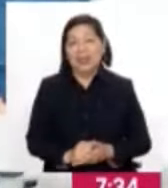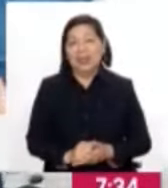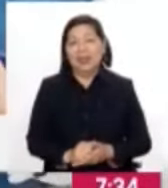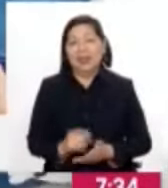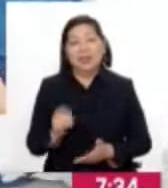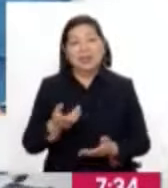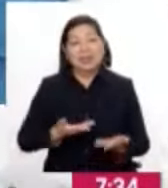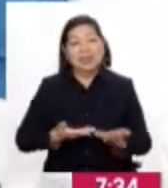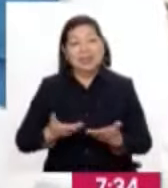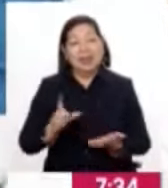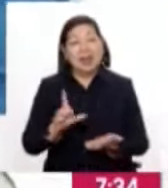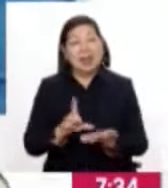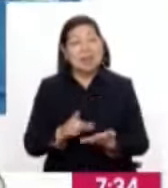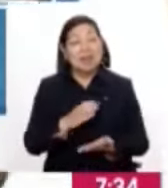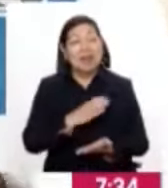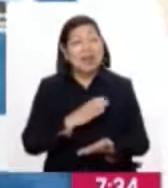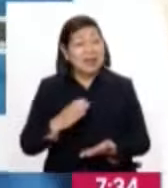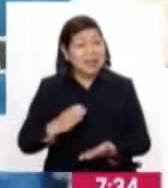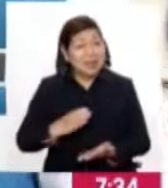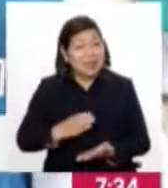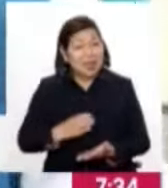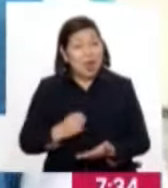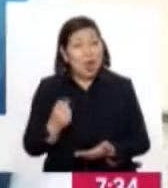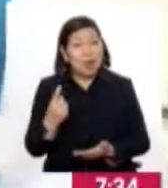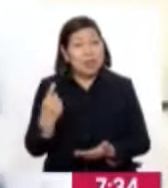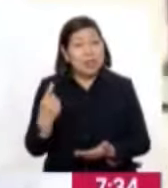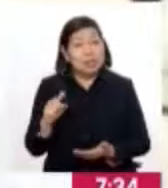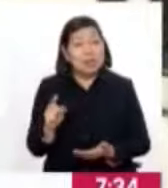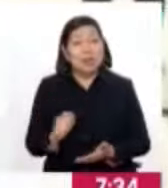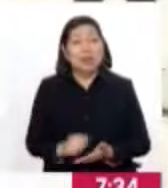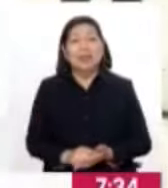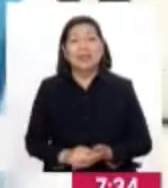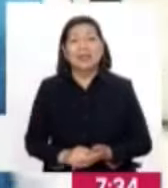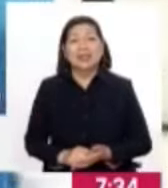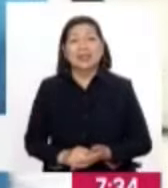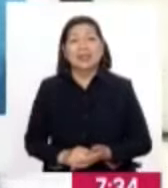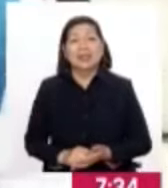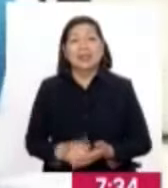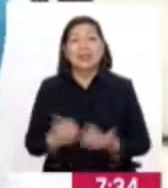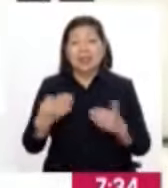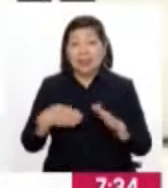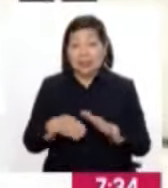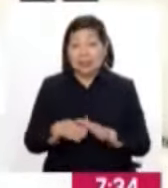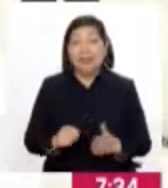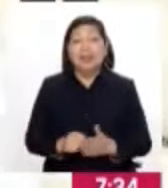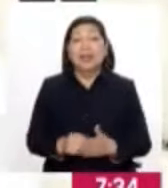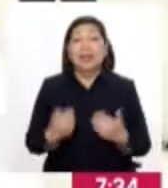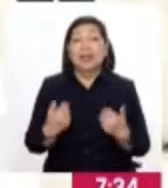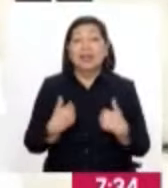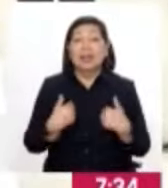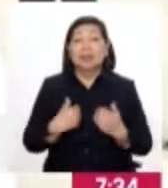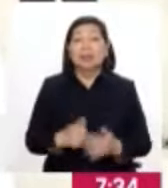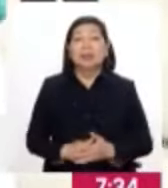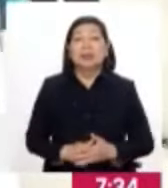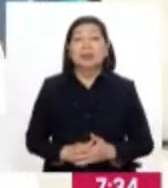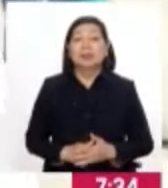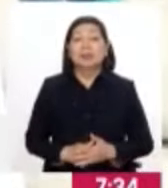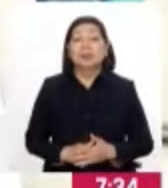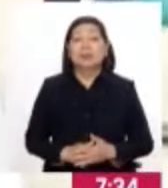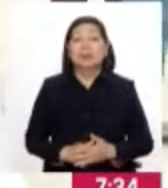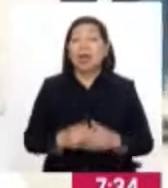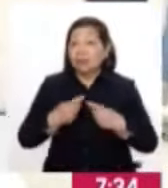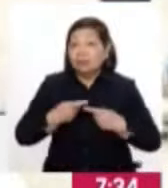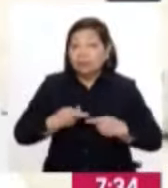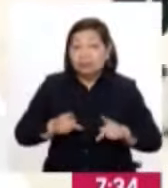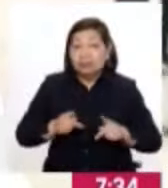nuestros usuarios del servicio de Lima y Callao, potencialmente 11 millones de limeños y chalacos, ¿no? Dentro de este marco tenemos pues la